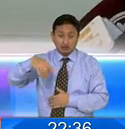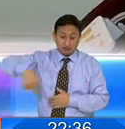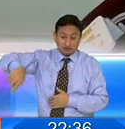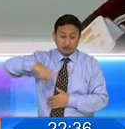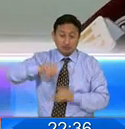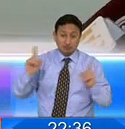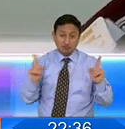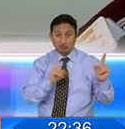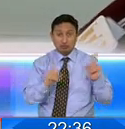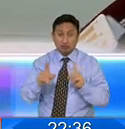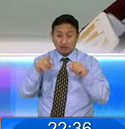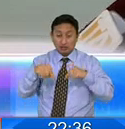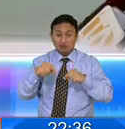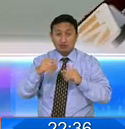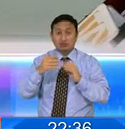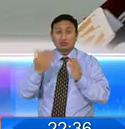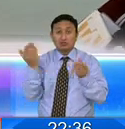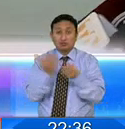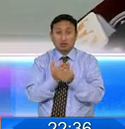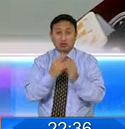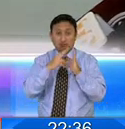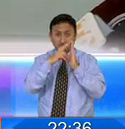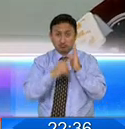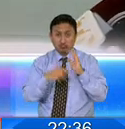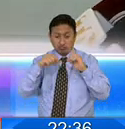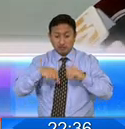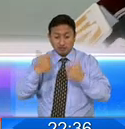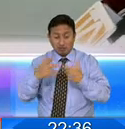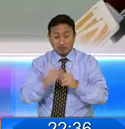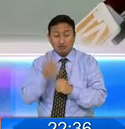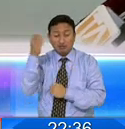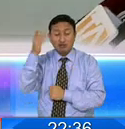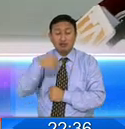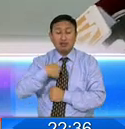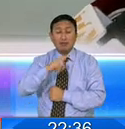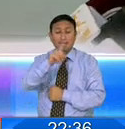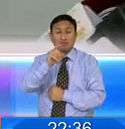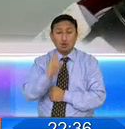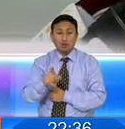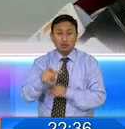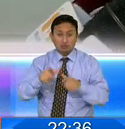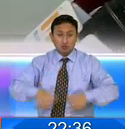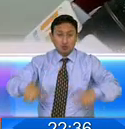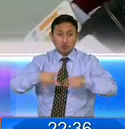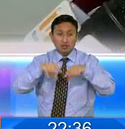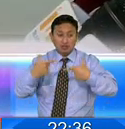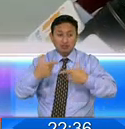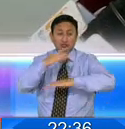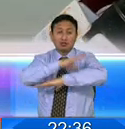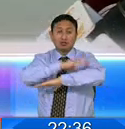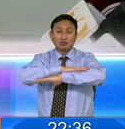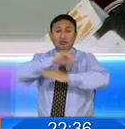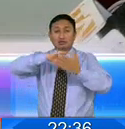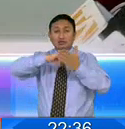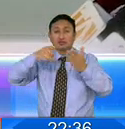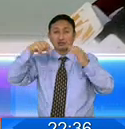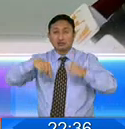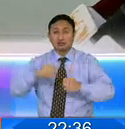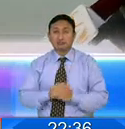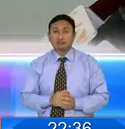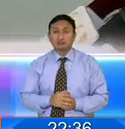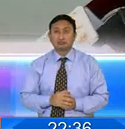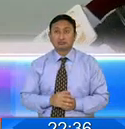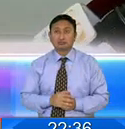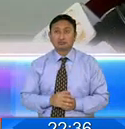civil que son los que califican las carpetas. Es necesario también catedráticos que elaboren preguntas, logística, plataforma tecnológica, infraestructura